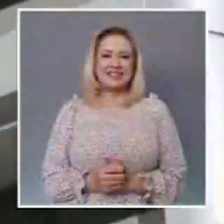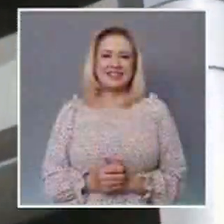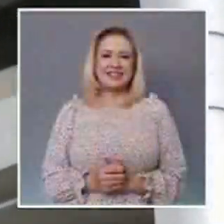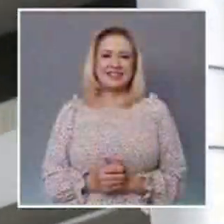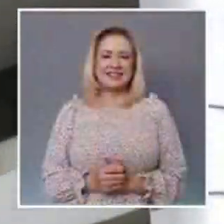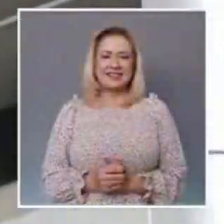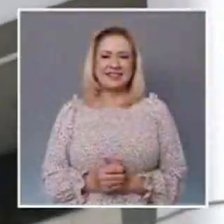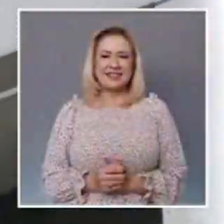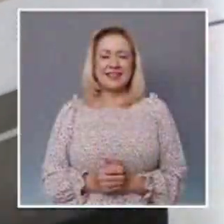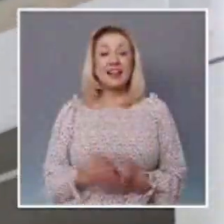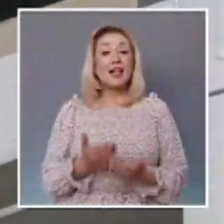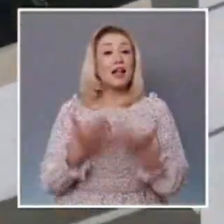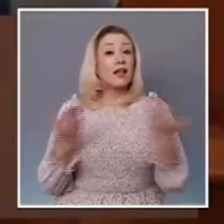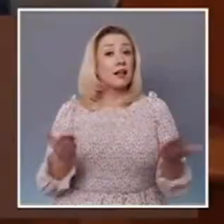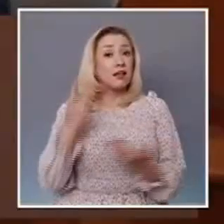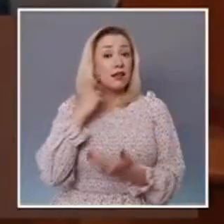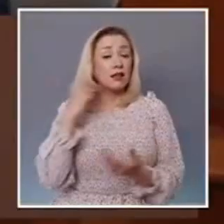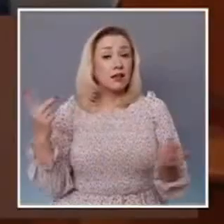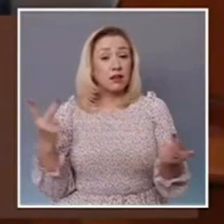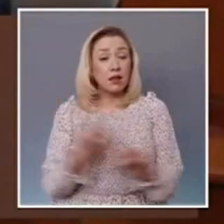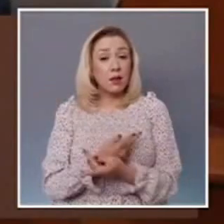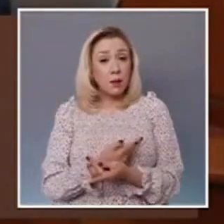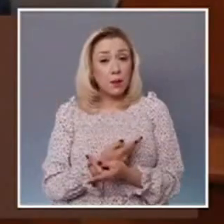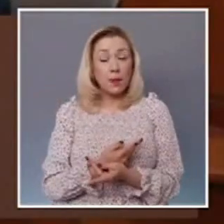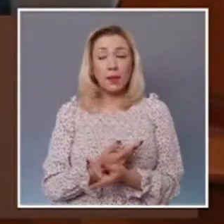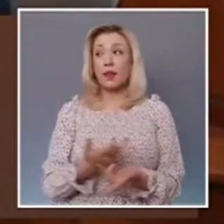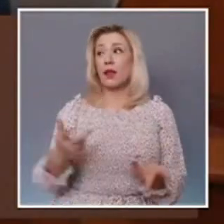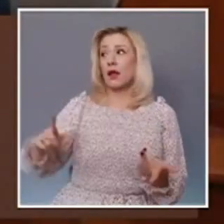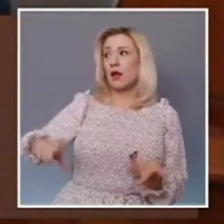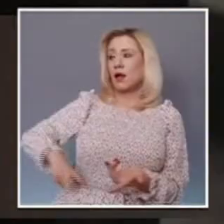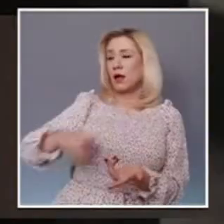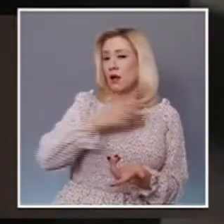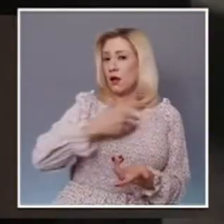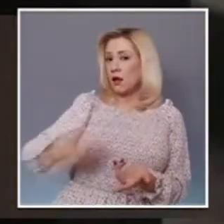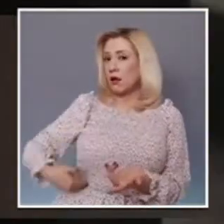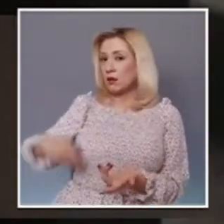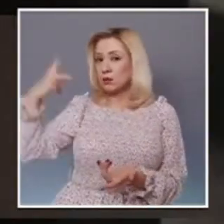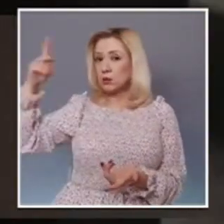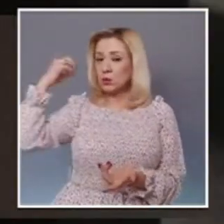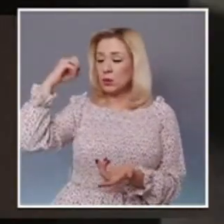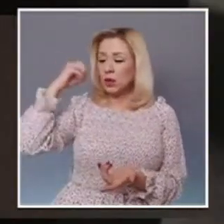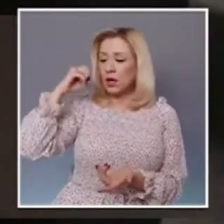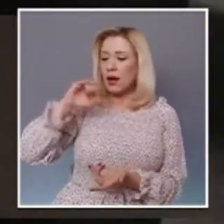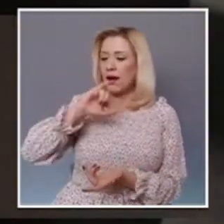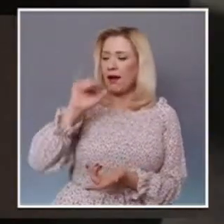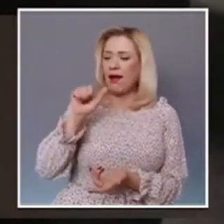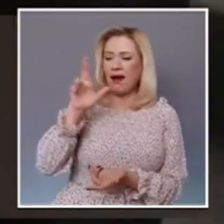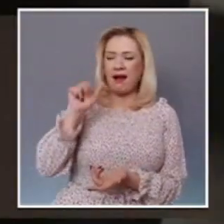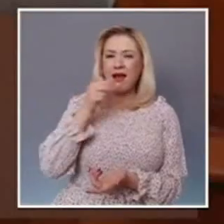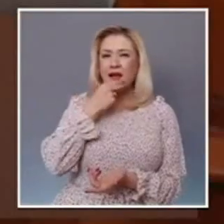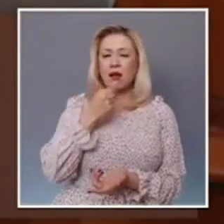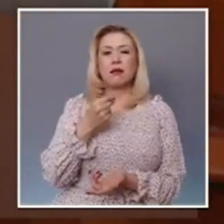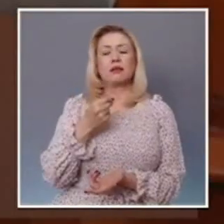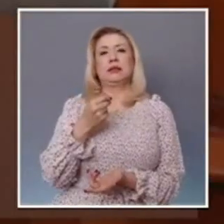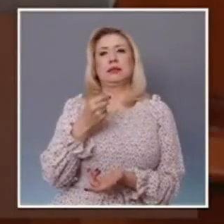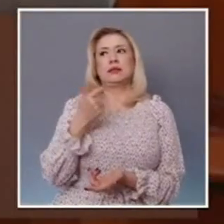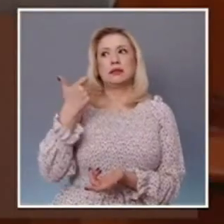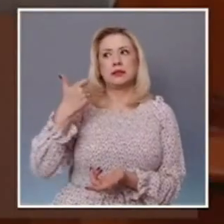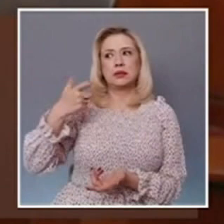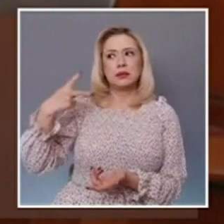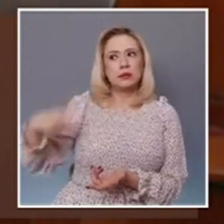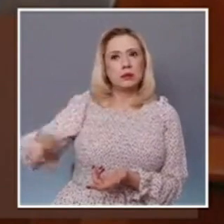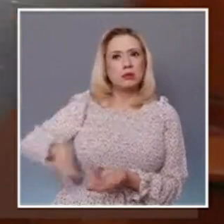Al regresar, el gobernador de Oaxaca, Salomón Jara, utilizó recursos públicos con fines